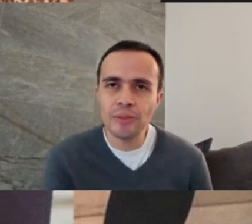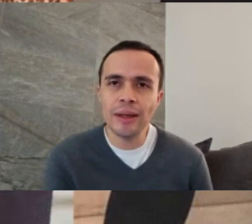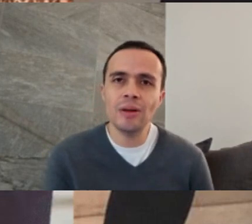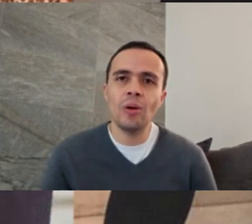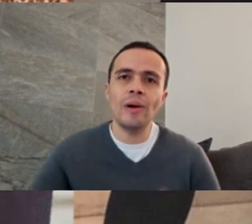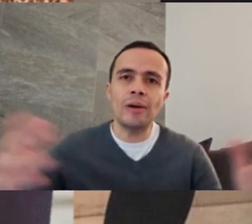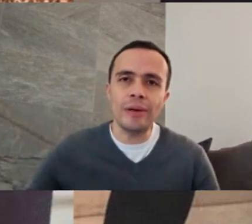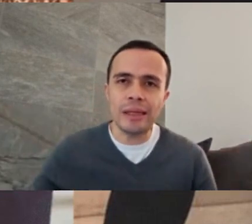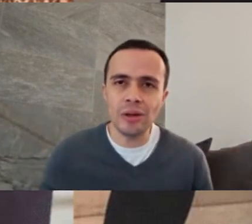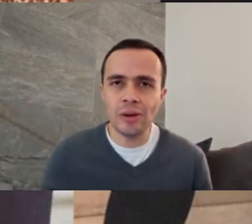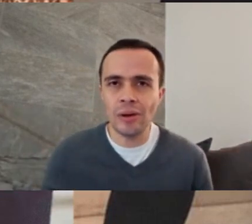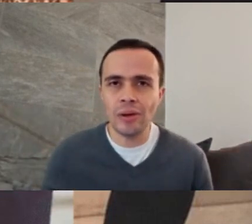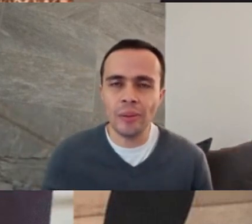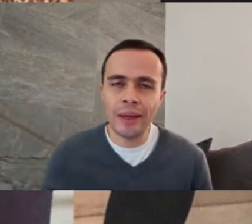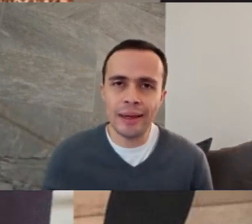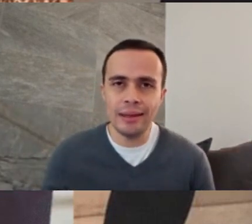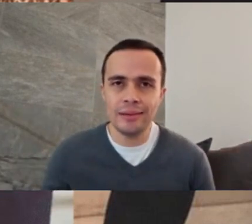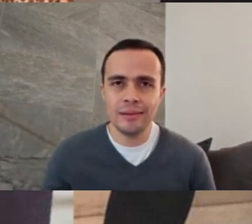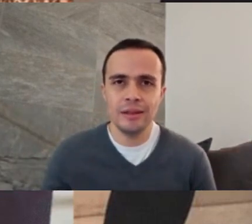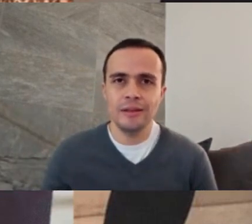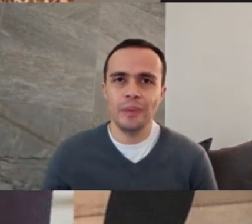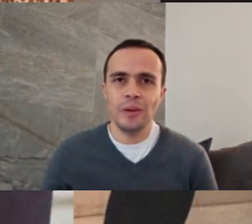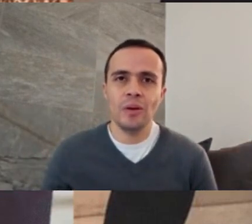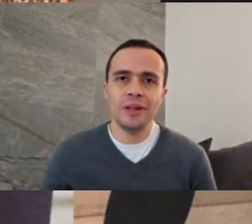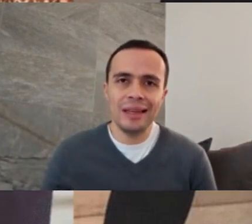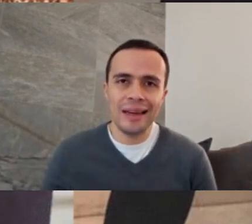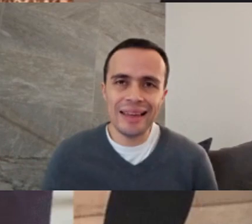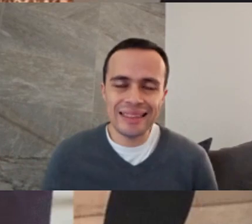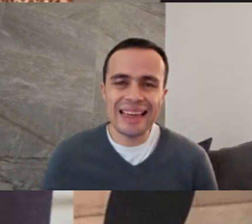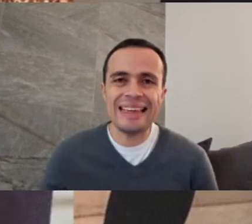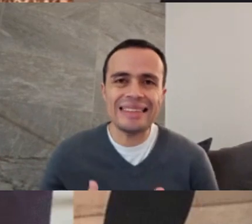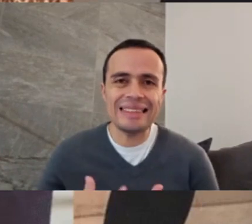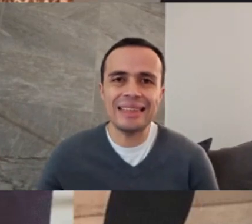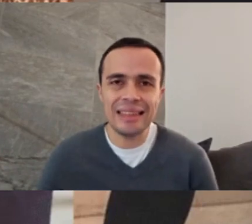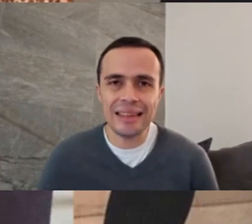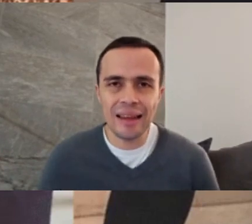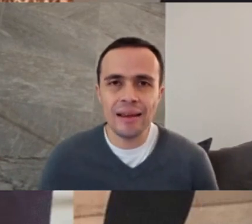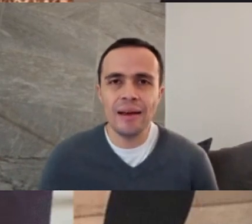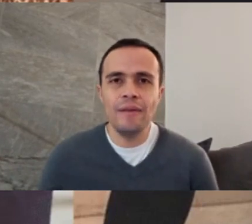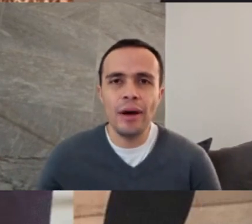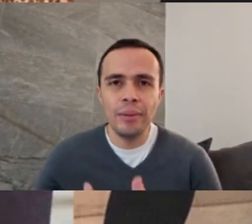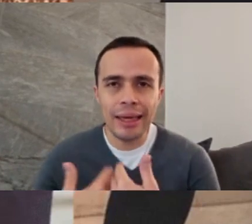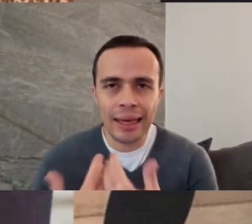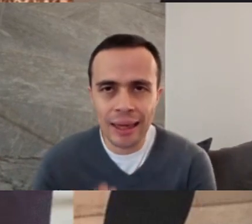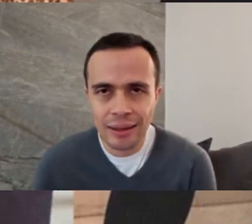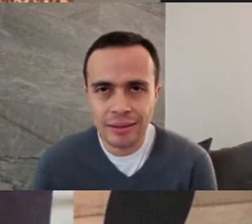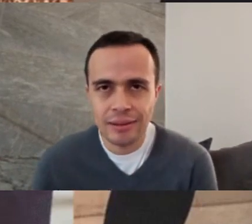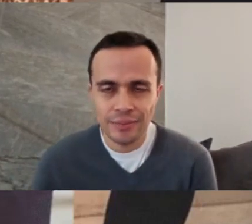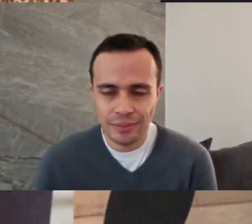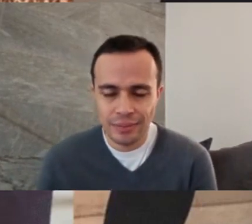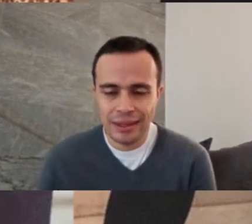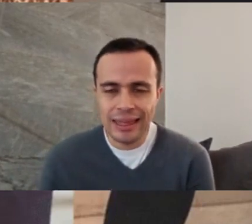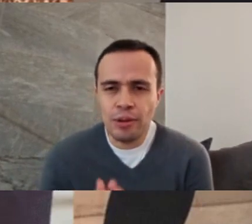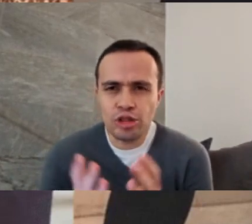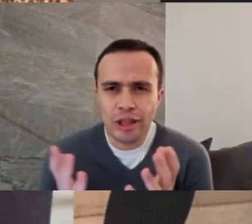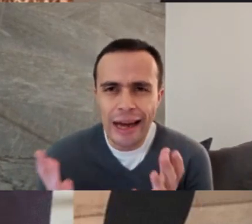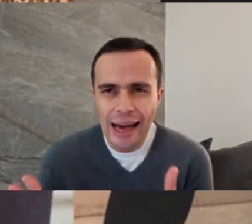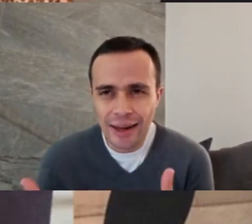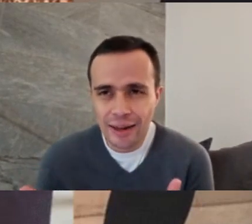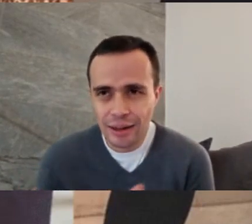allí presumiendo cual Huicho Domínguez. No tienen esa necesidad febril